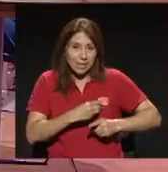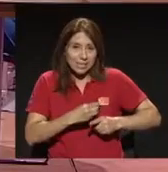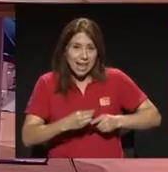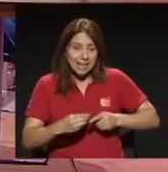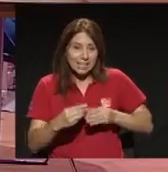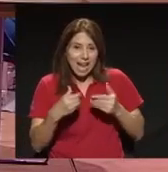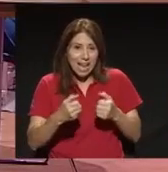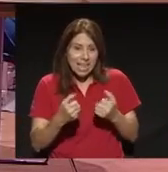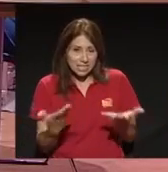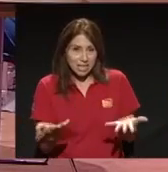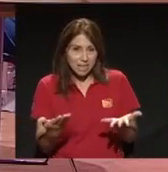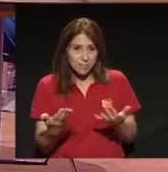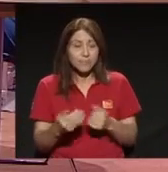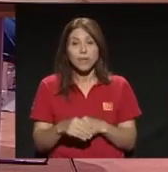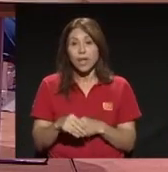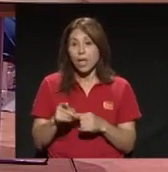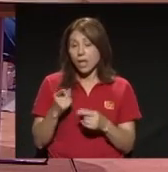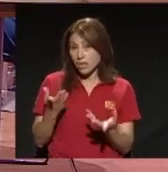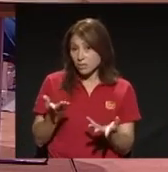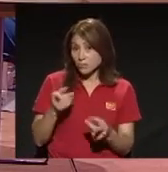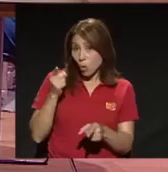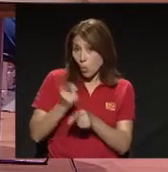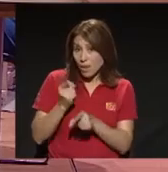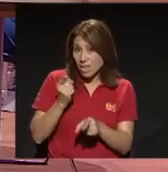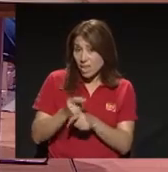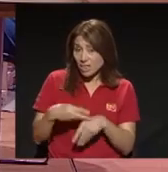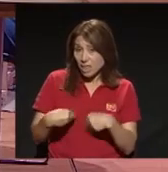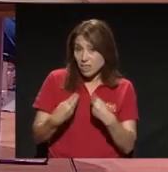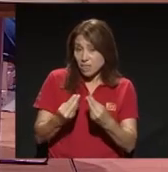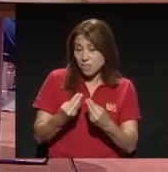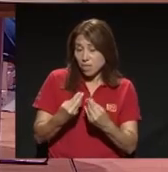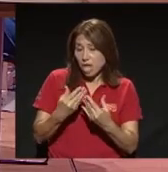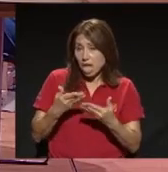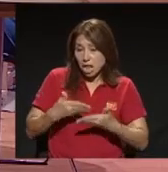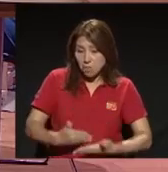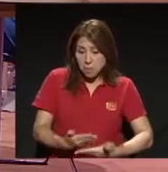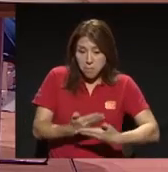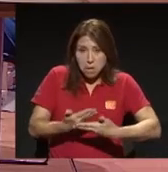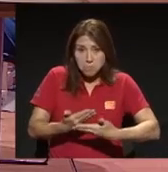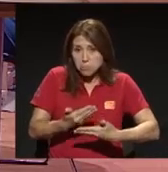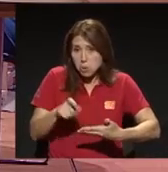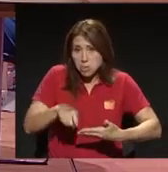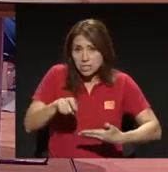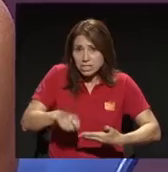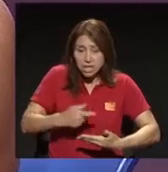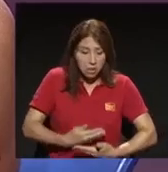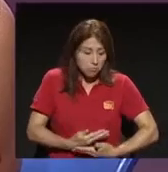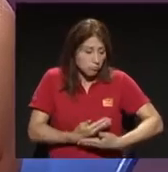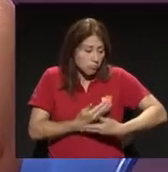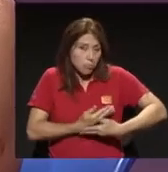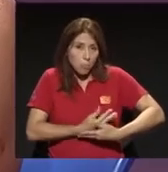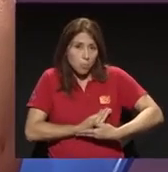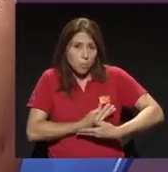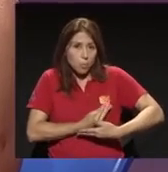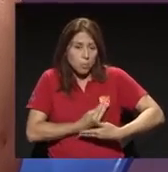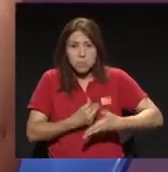es conveniente brindar la lactancia sin horarios o cuando el o la niña lo necesitan